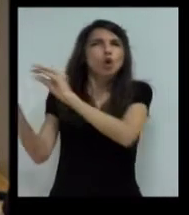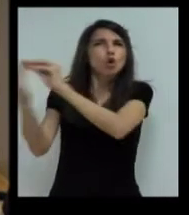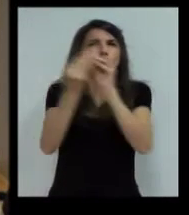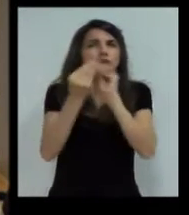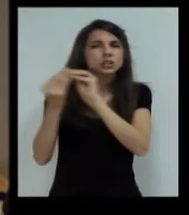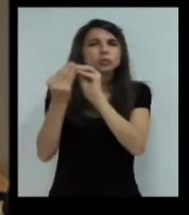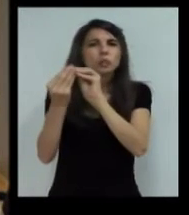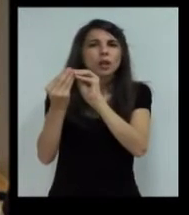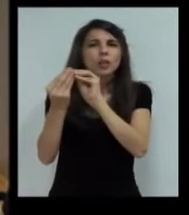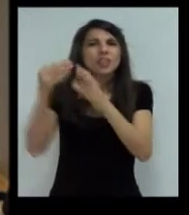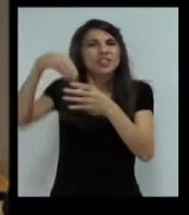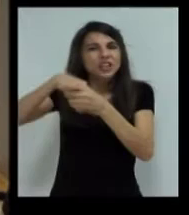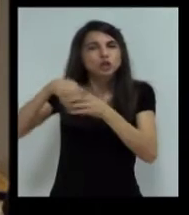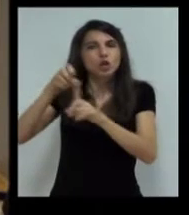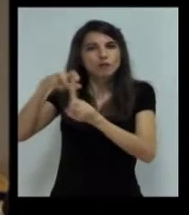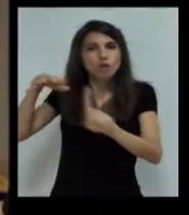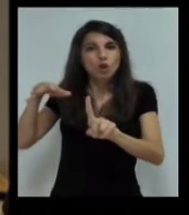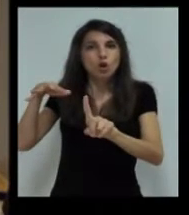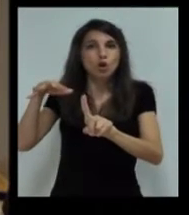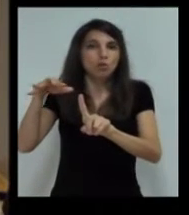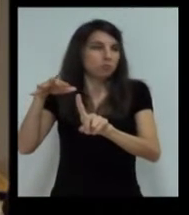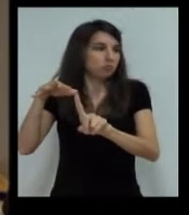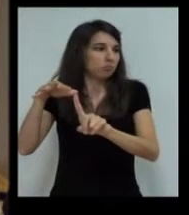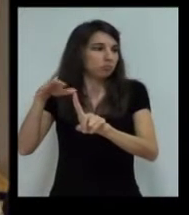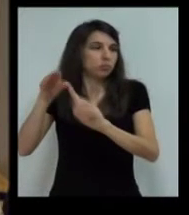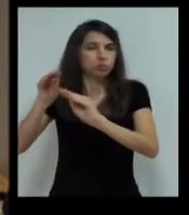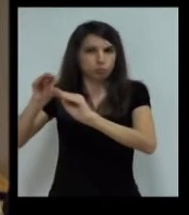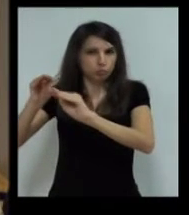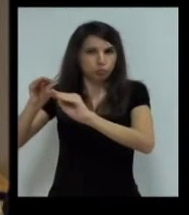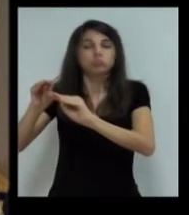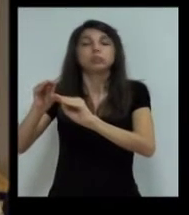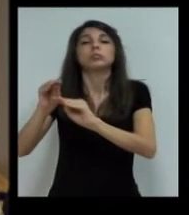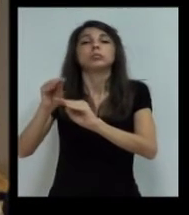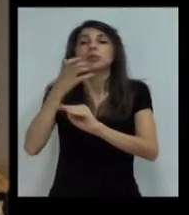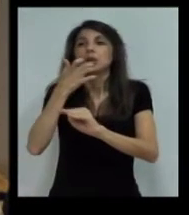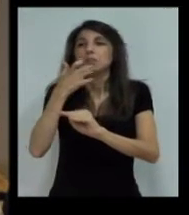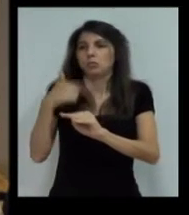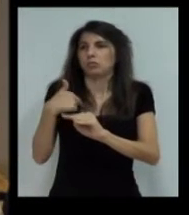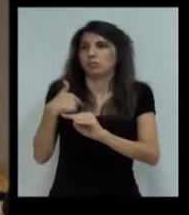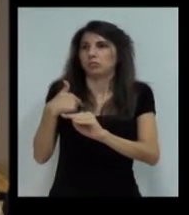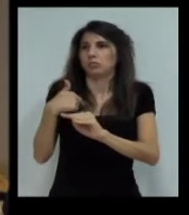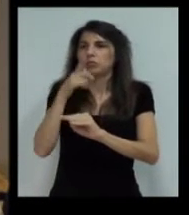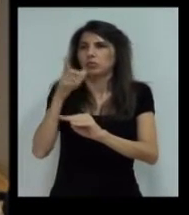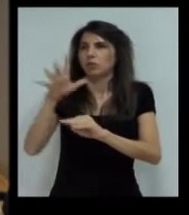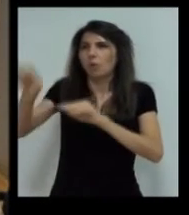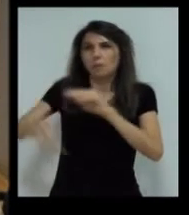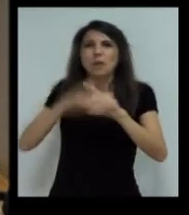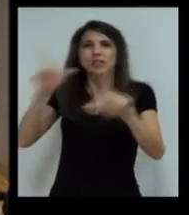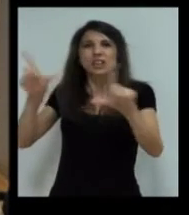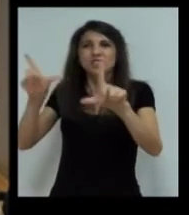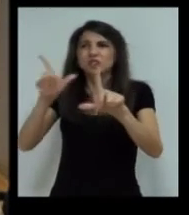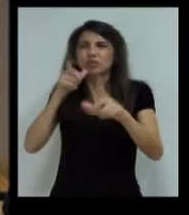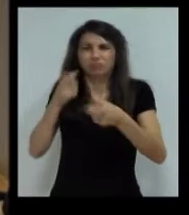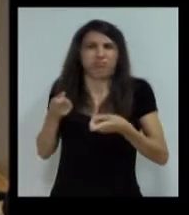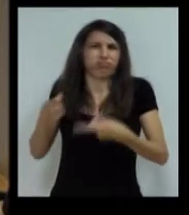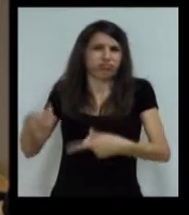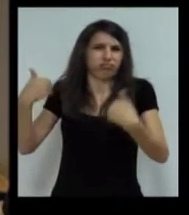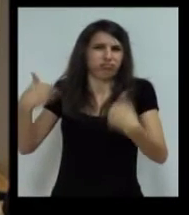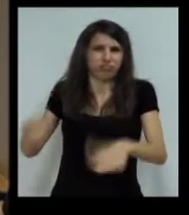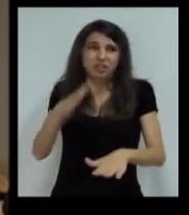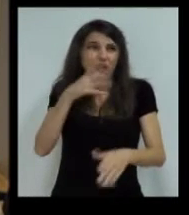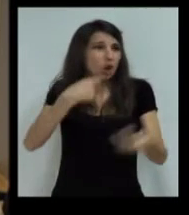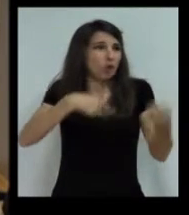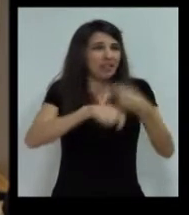Forum. No lo vendes. Yo puedo ir a Francia con un televisor y decir, me he gastado todo mi dinero que no vendo ni uno. En España no, cualquiera allí que vende.